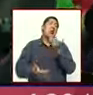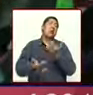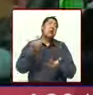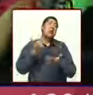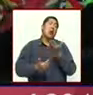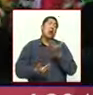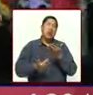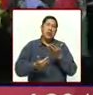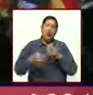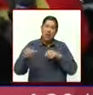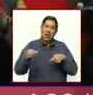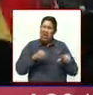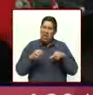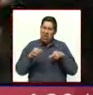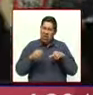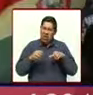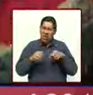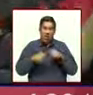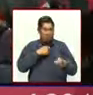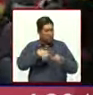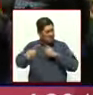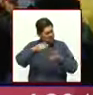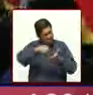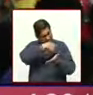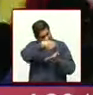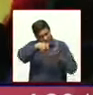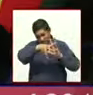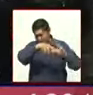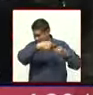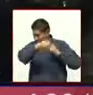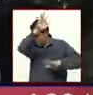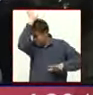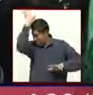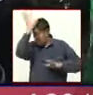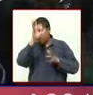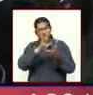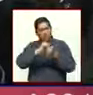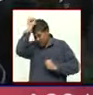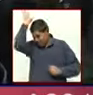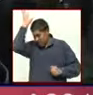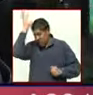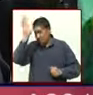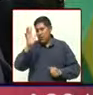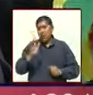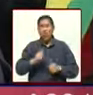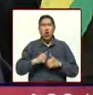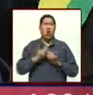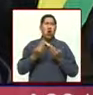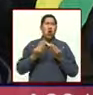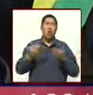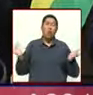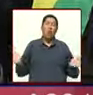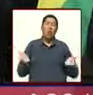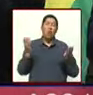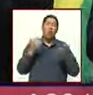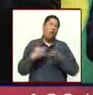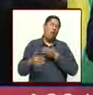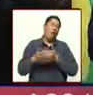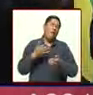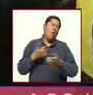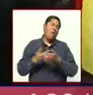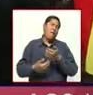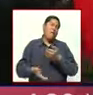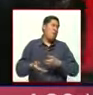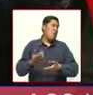esas leyes ecocidas, incendiarias, que promulgan y alientan a los agroindustriales, a los